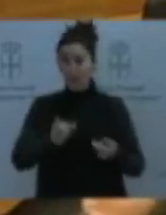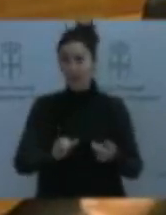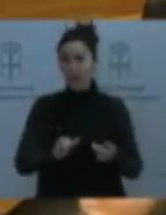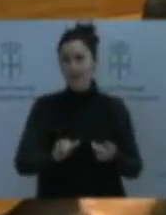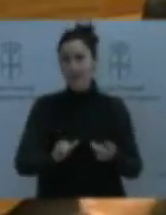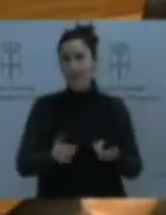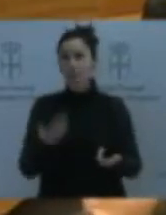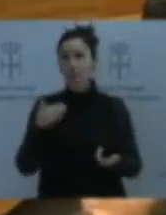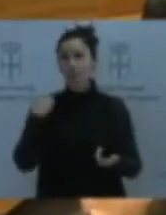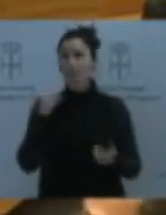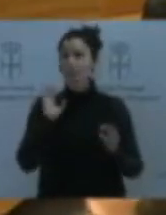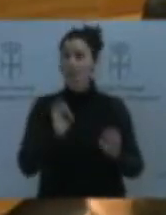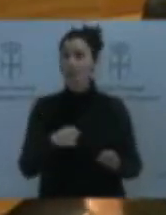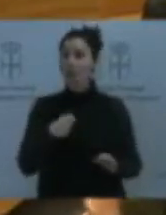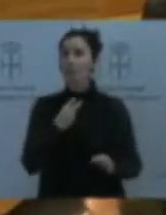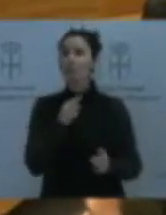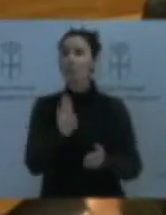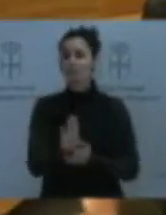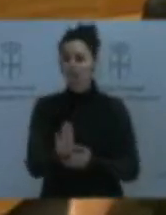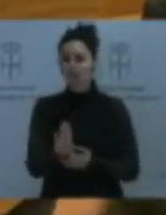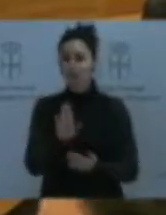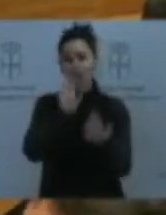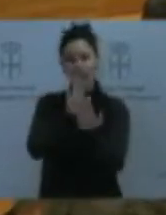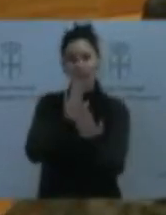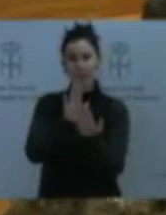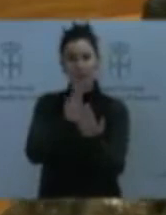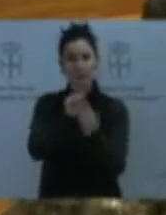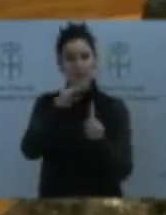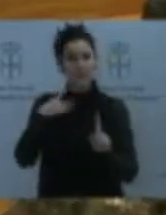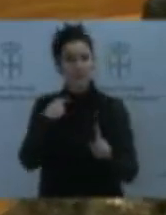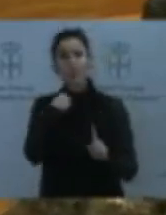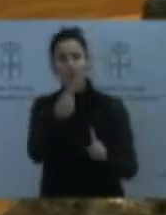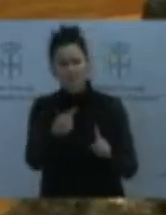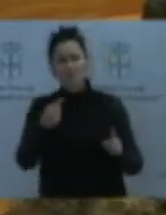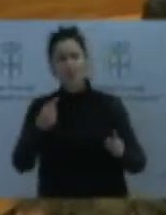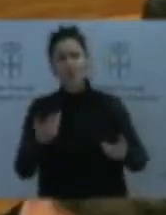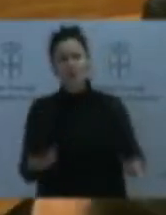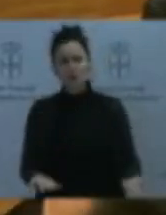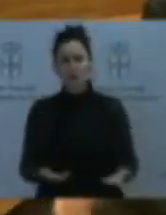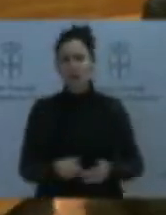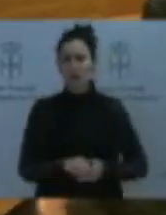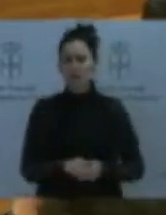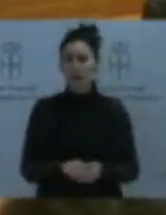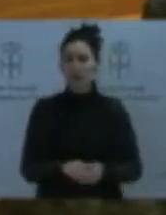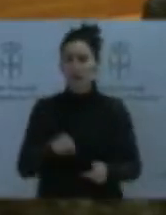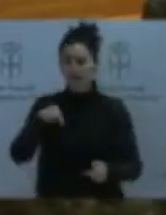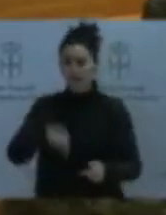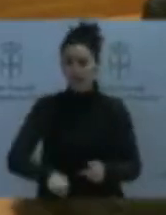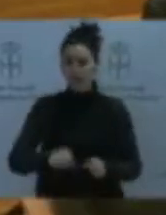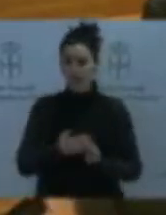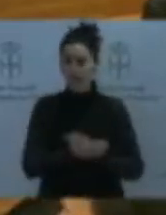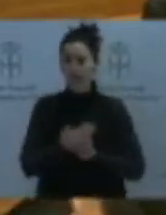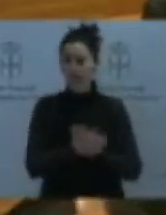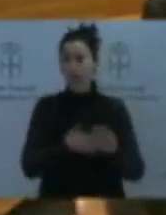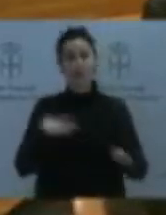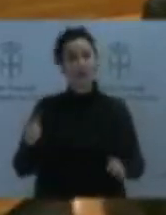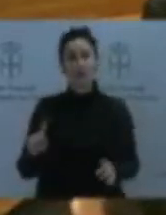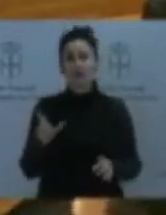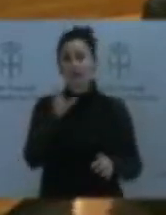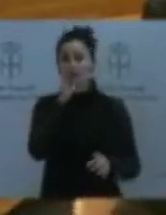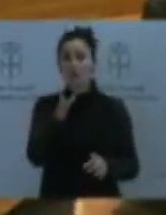de Foro que no me parecía oportuno decirlas aquí, porque no debo decirlas, porque no creo que eso beneficie